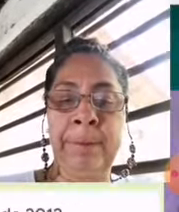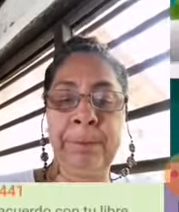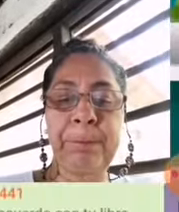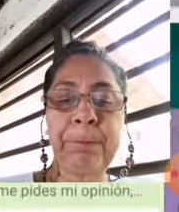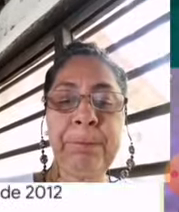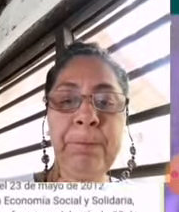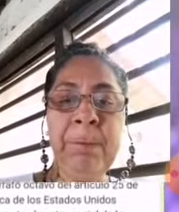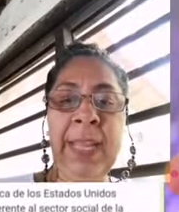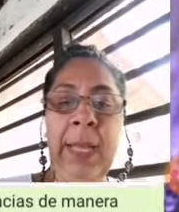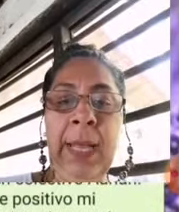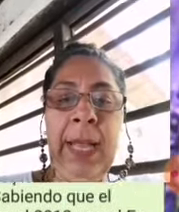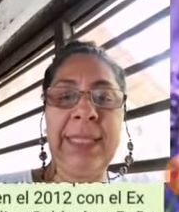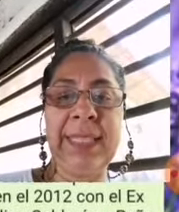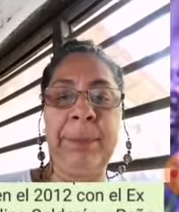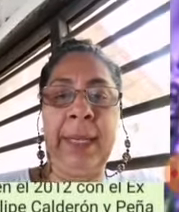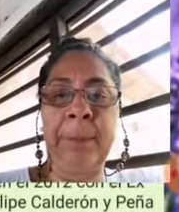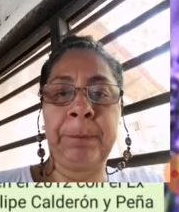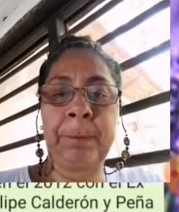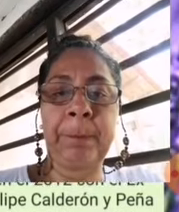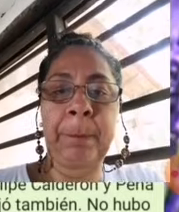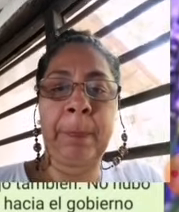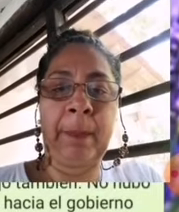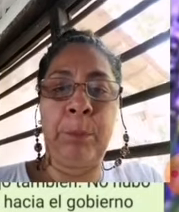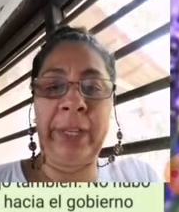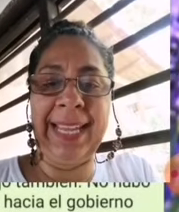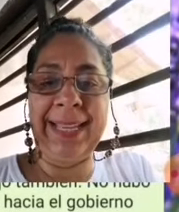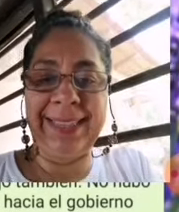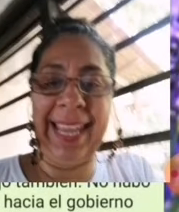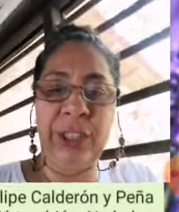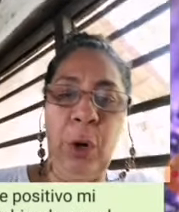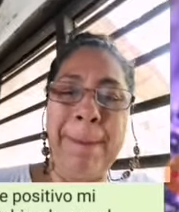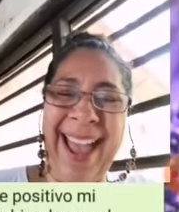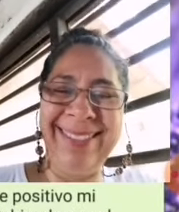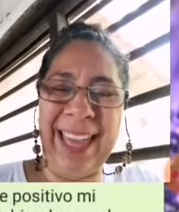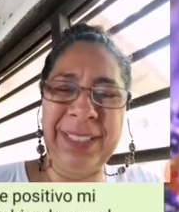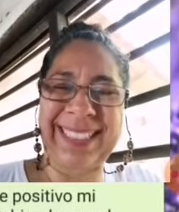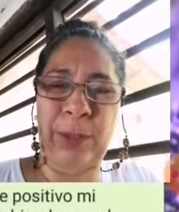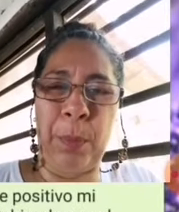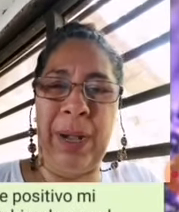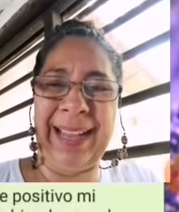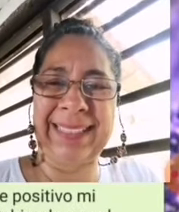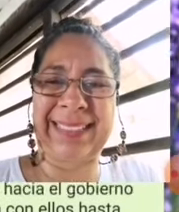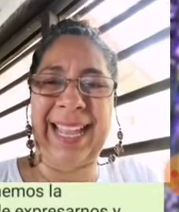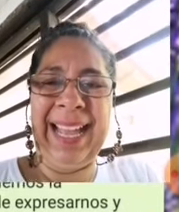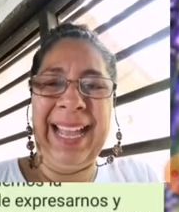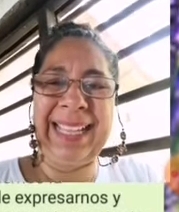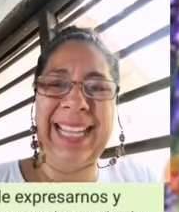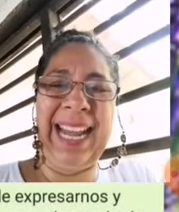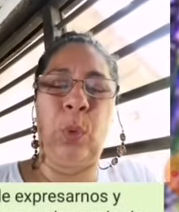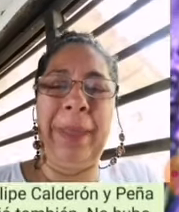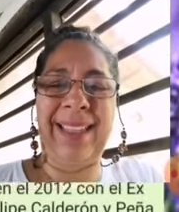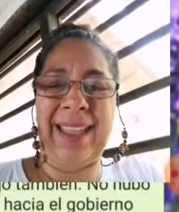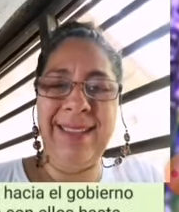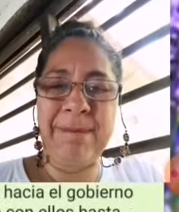déjenme ver, aquí están, miren, porque de hecho me han dado hasta como